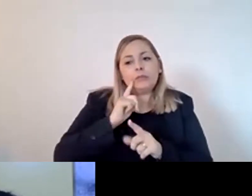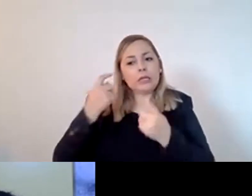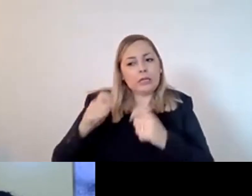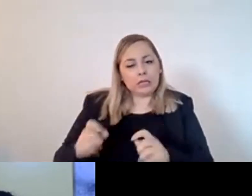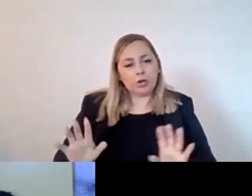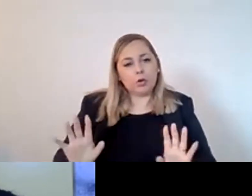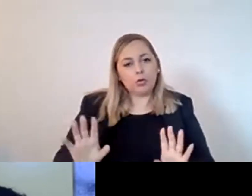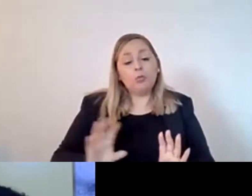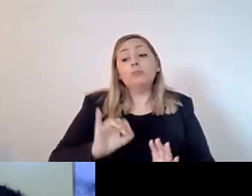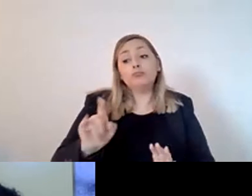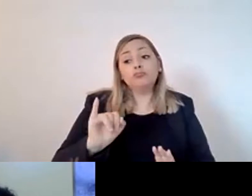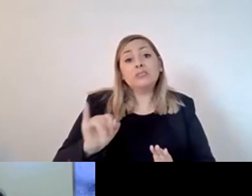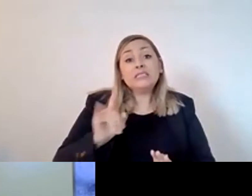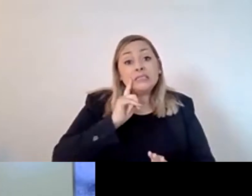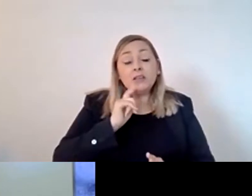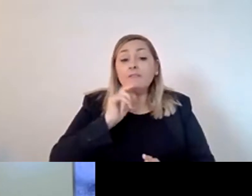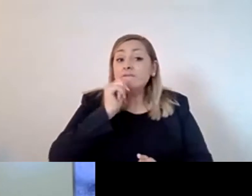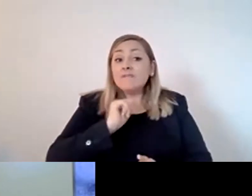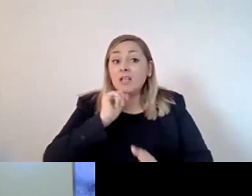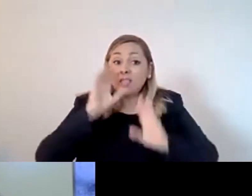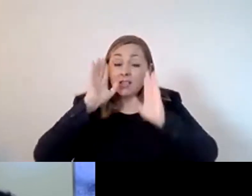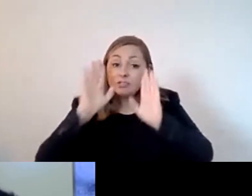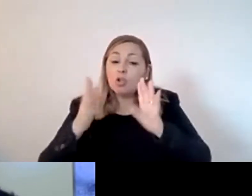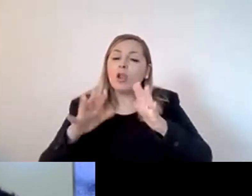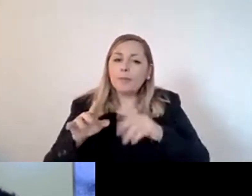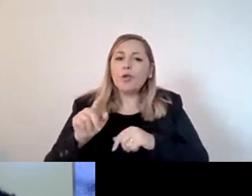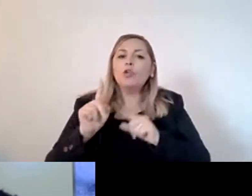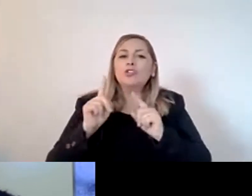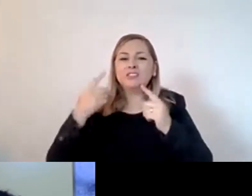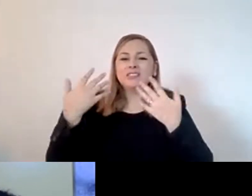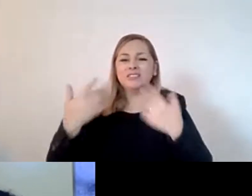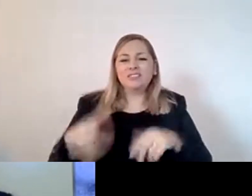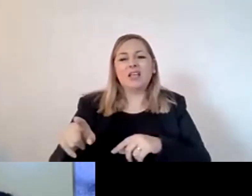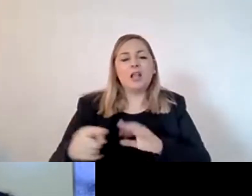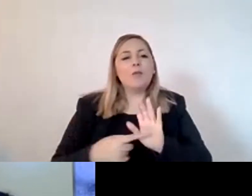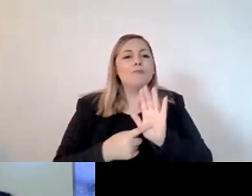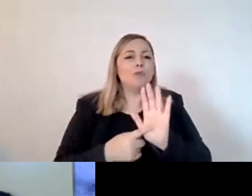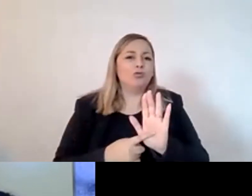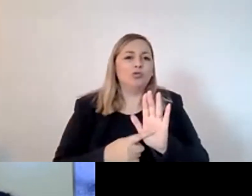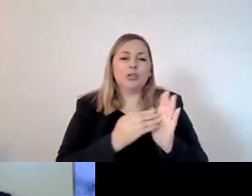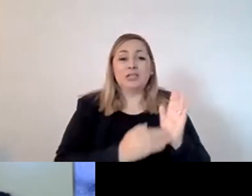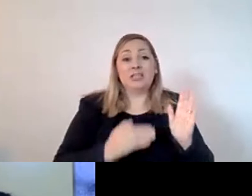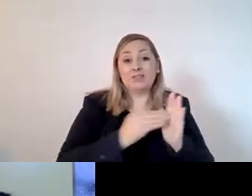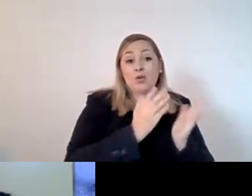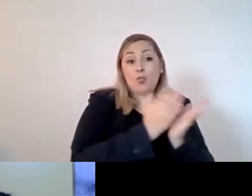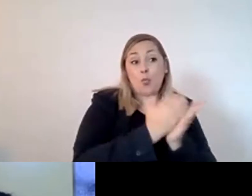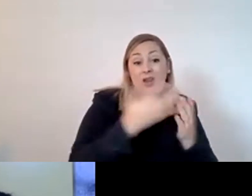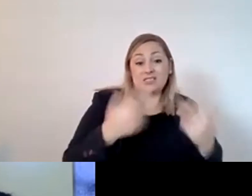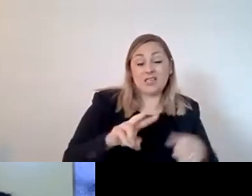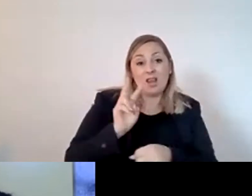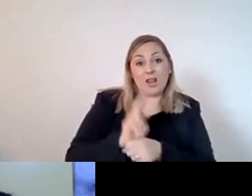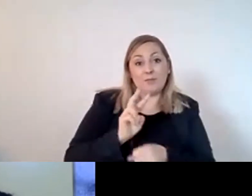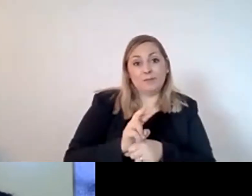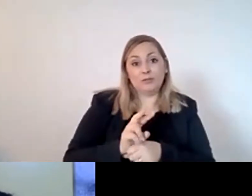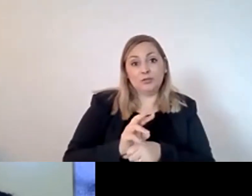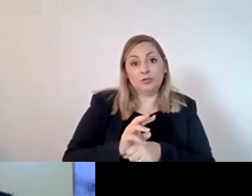Si es que tienen un déficit atencional, a lo mejor ya habría sobresalido y a nivel de la escuela ya estaría la profesora